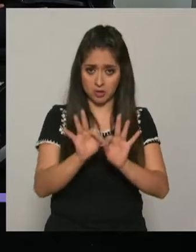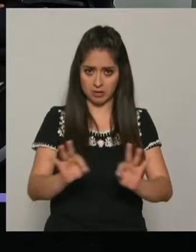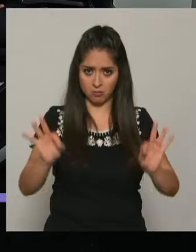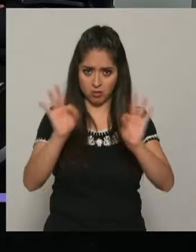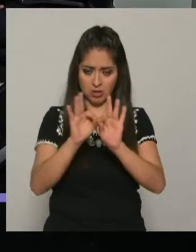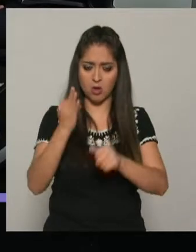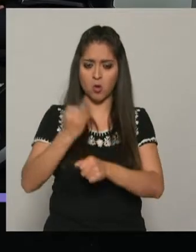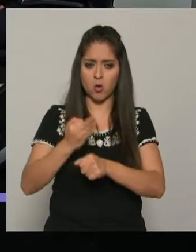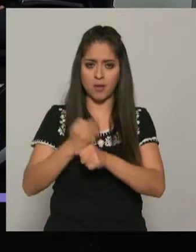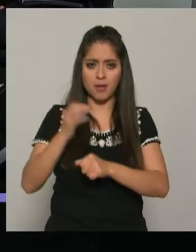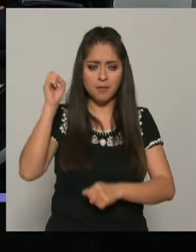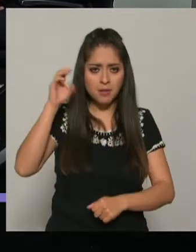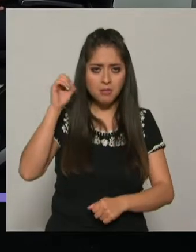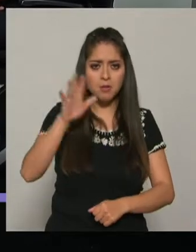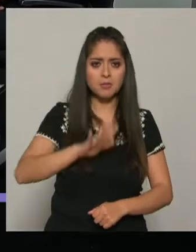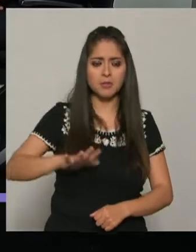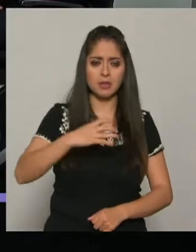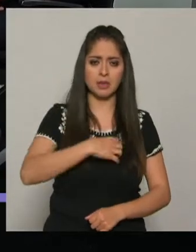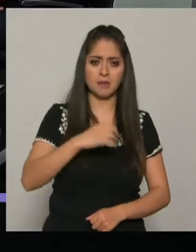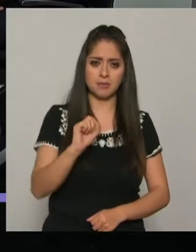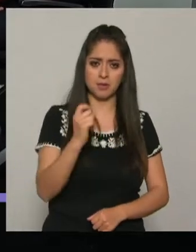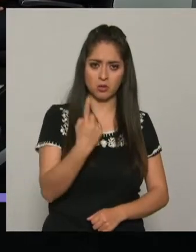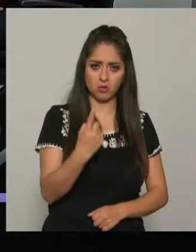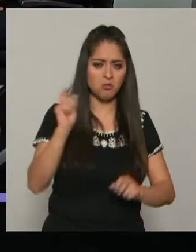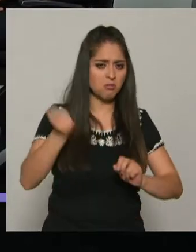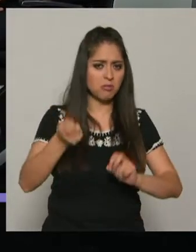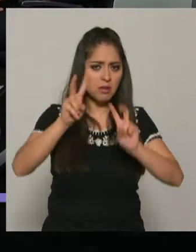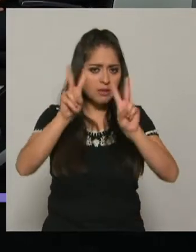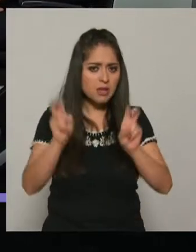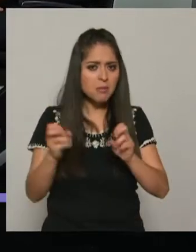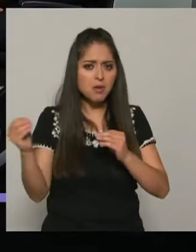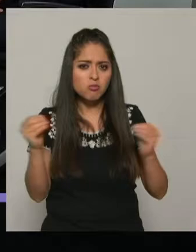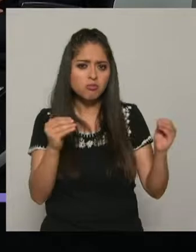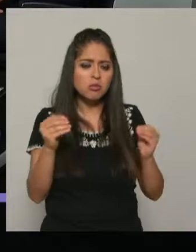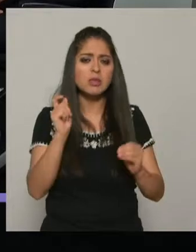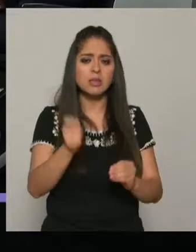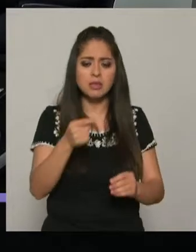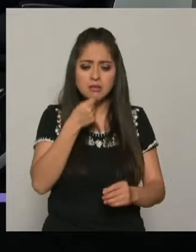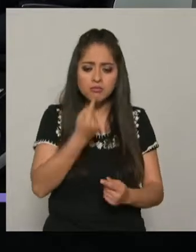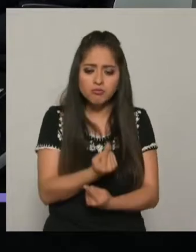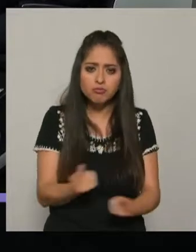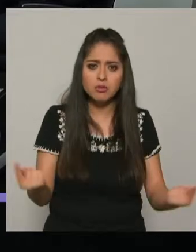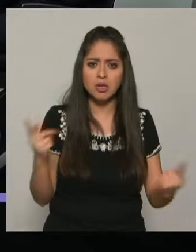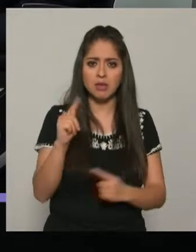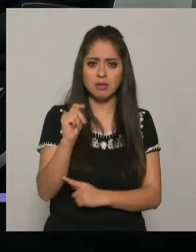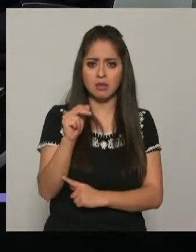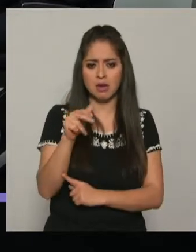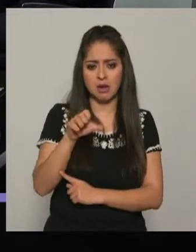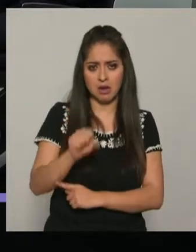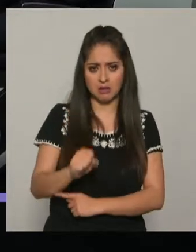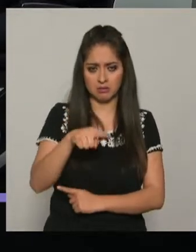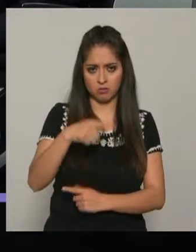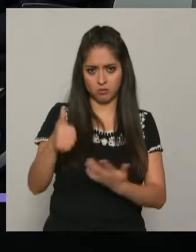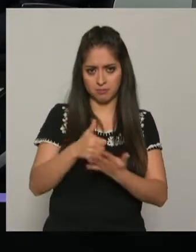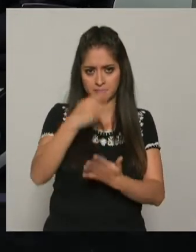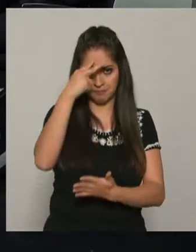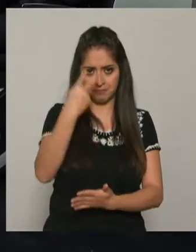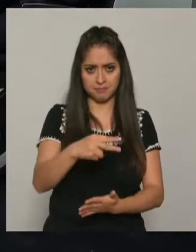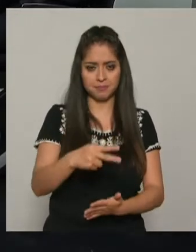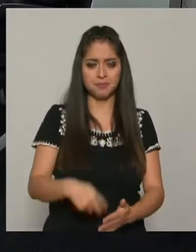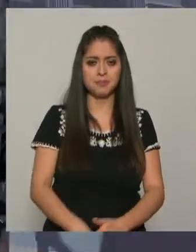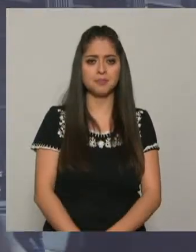Estamos totalmente en vivo desde los estudios de Capital 21. El tema en la mesa, las infancias trans en la Ciudad de México. Ya volvemos.